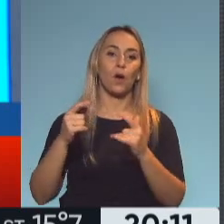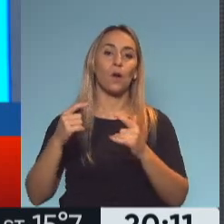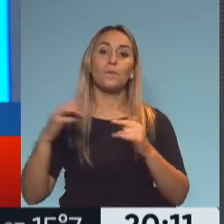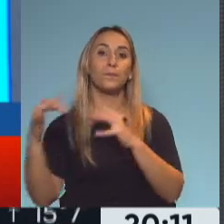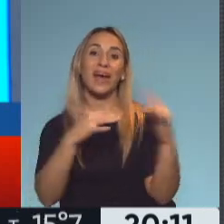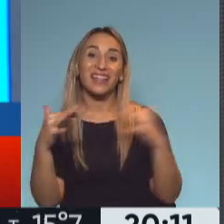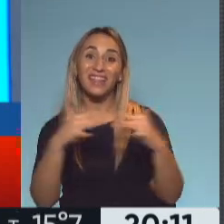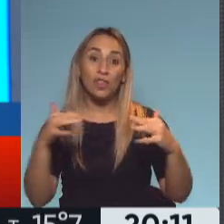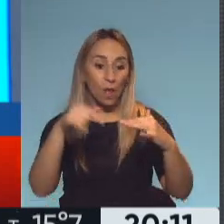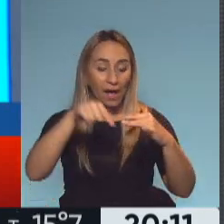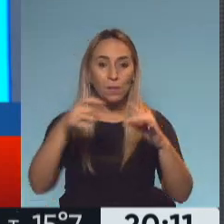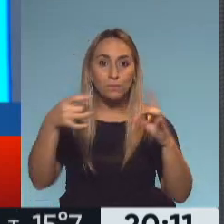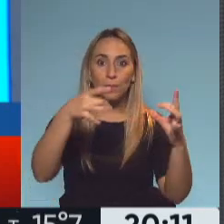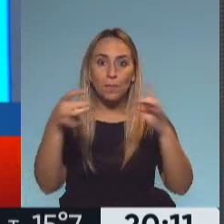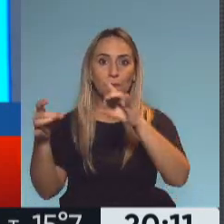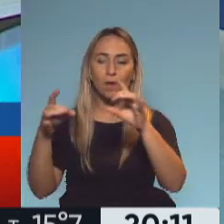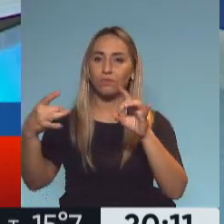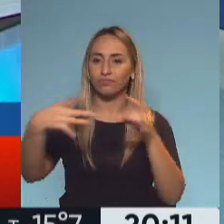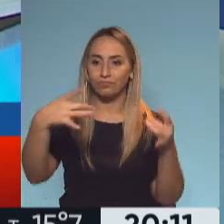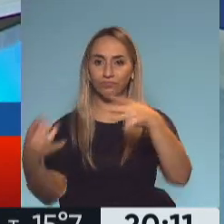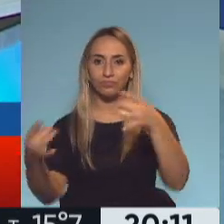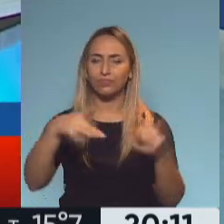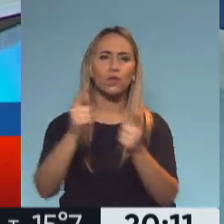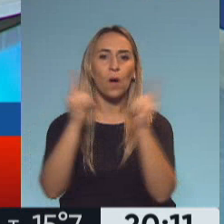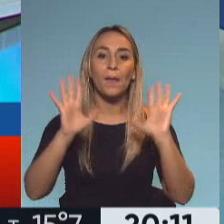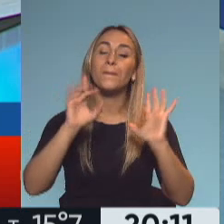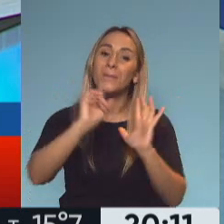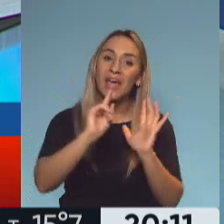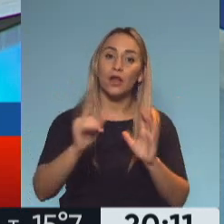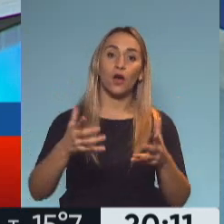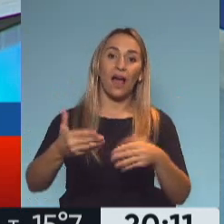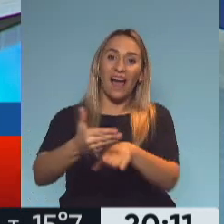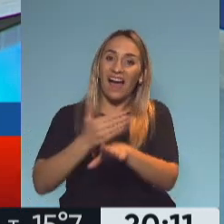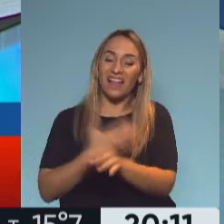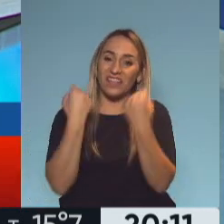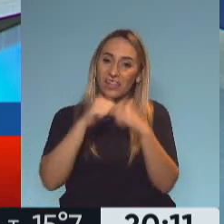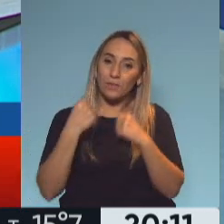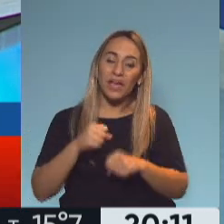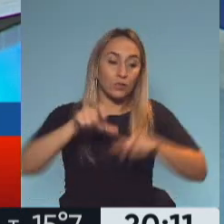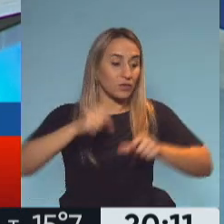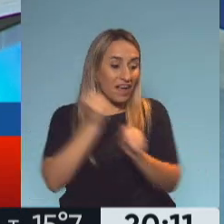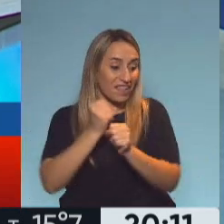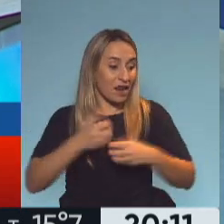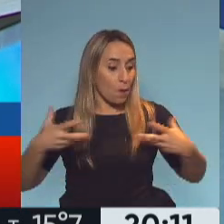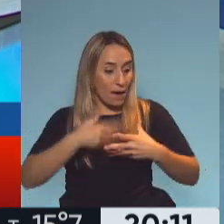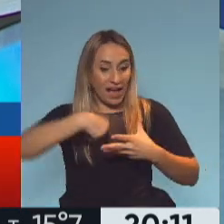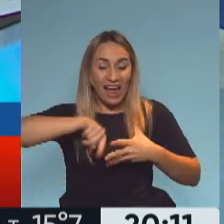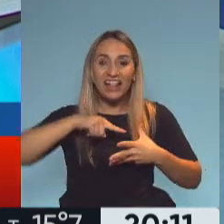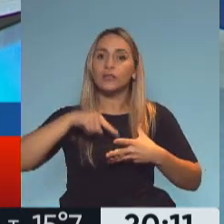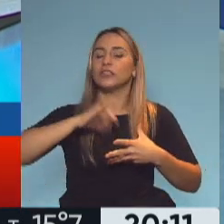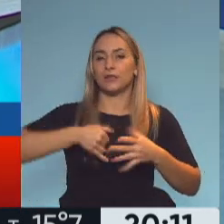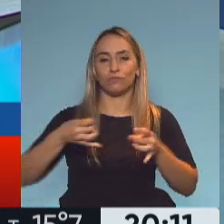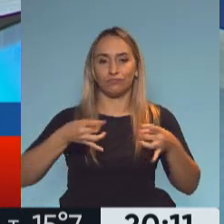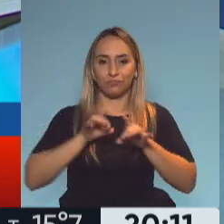juegan los partidos, pero sí hay circulación de aquellos que trabajan en los partidos en sí. Creo que es más que nada tiene que ver con la imagen, ¿no? Con el impacto de que se cierran